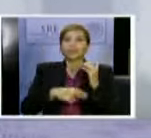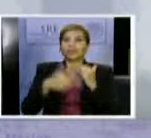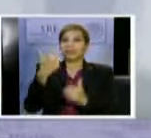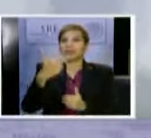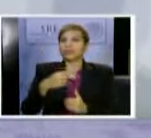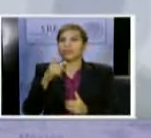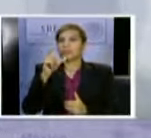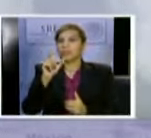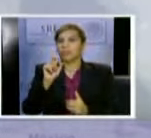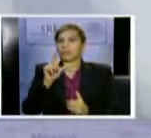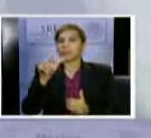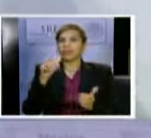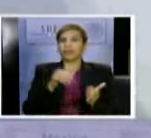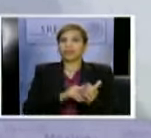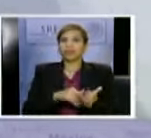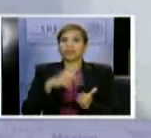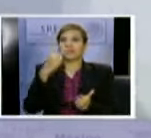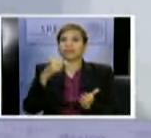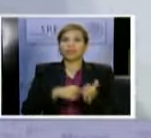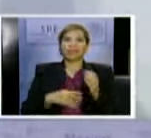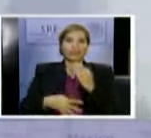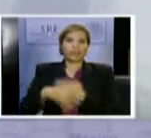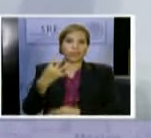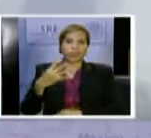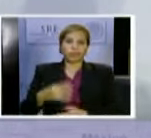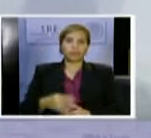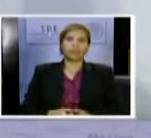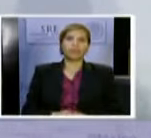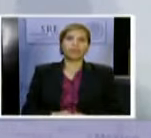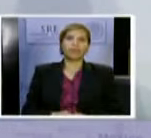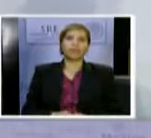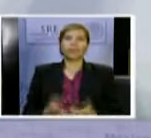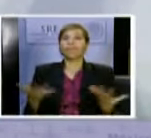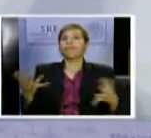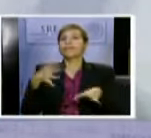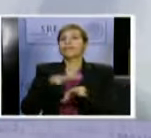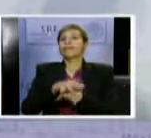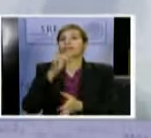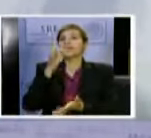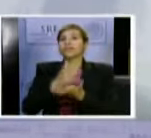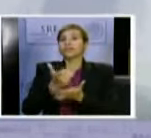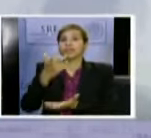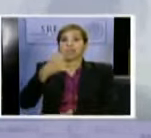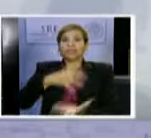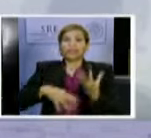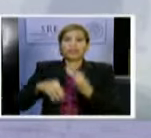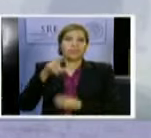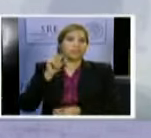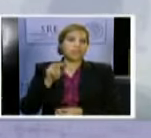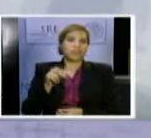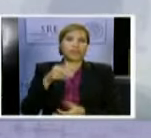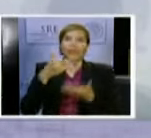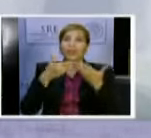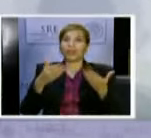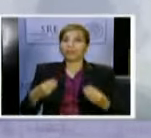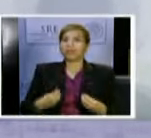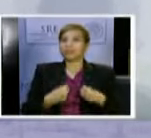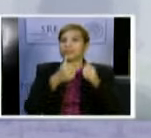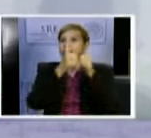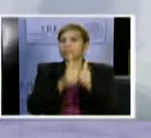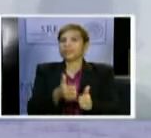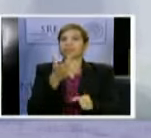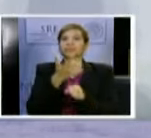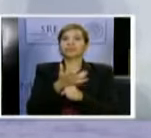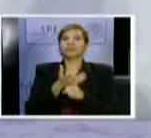a 27,000 en 2014. La integración no es solo económica. Hoy día viven en Estados Unidos,